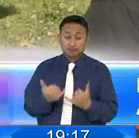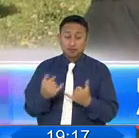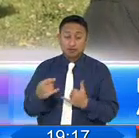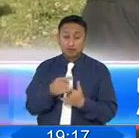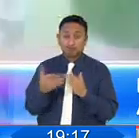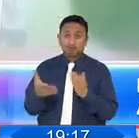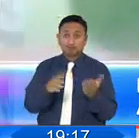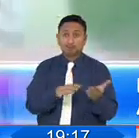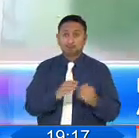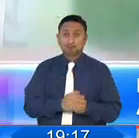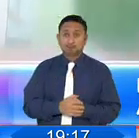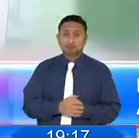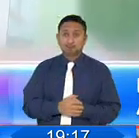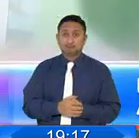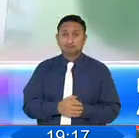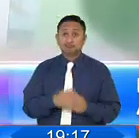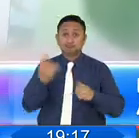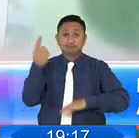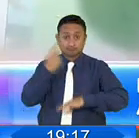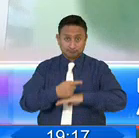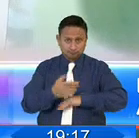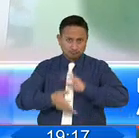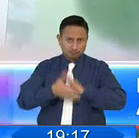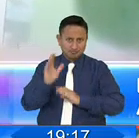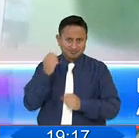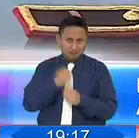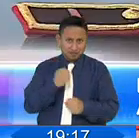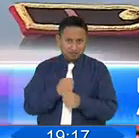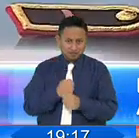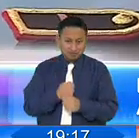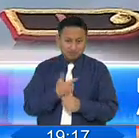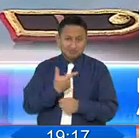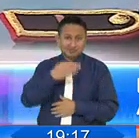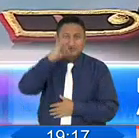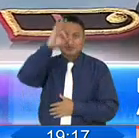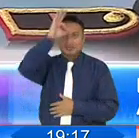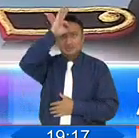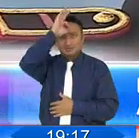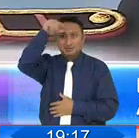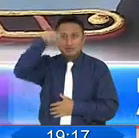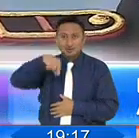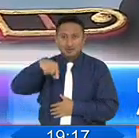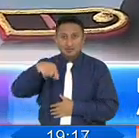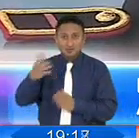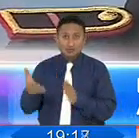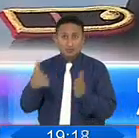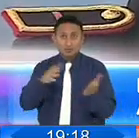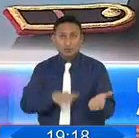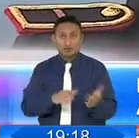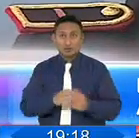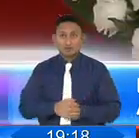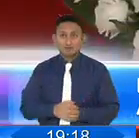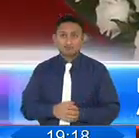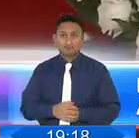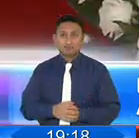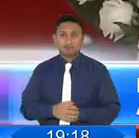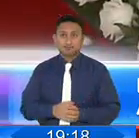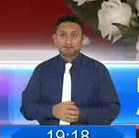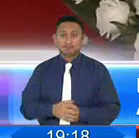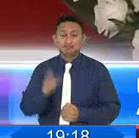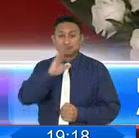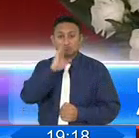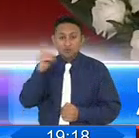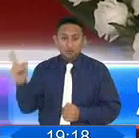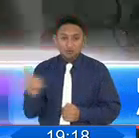partió mi hijo. Salió de casa ese día a laborar sin imaginar que la muerte sería más rápida que sus deseos por llegar a casa, pues jamás